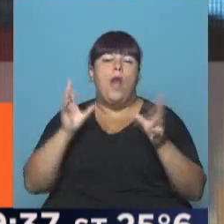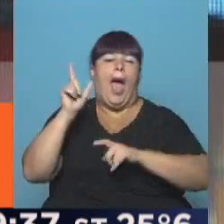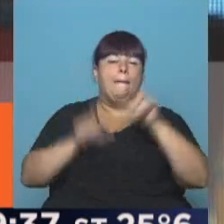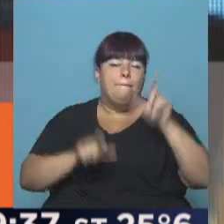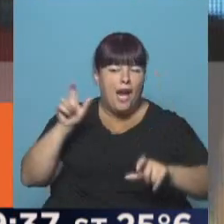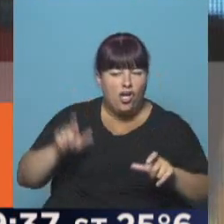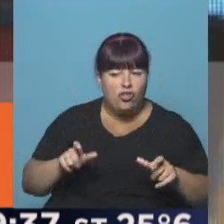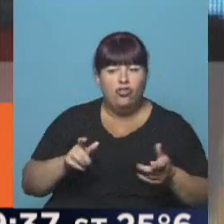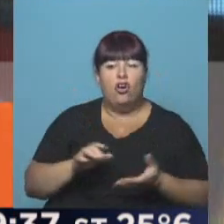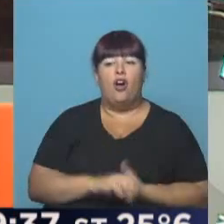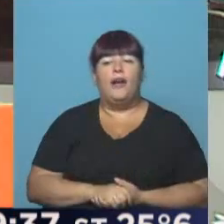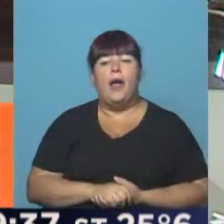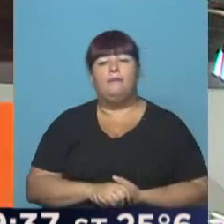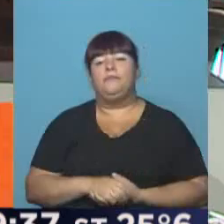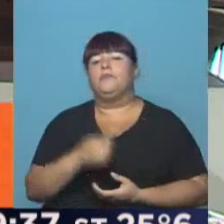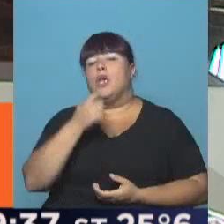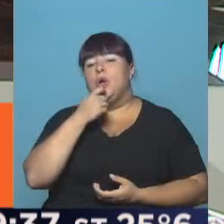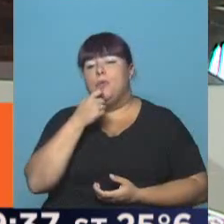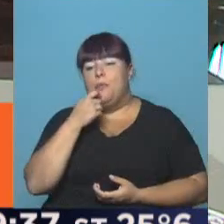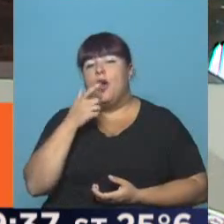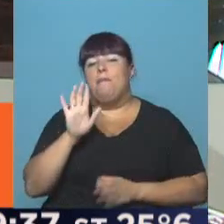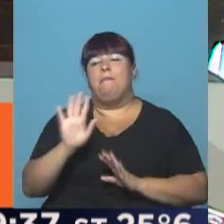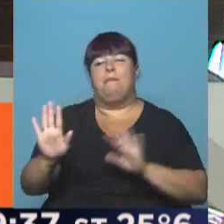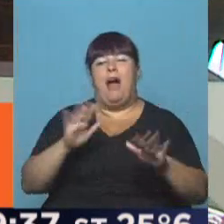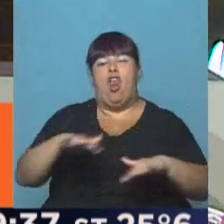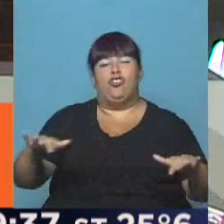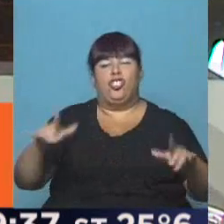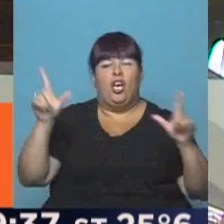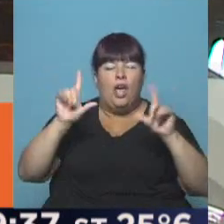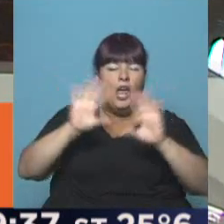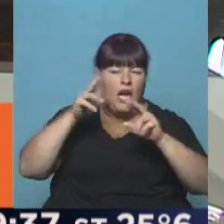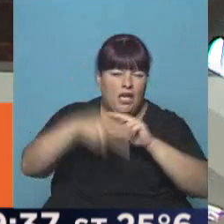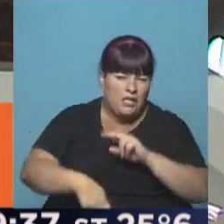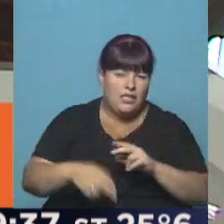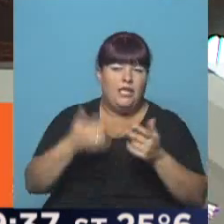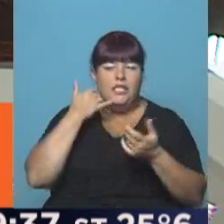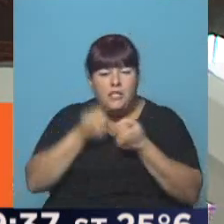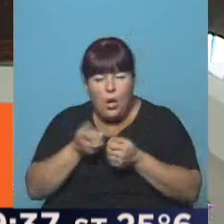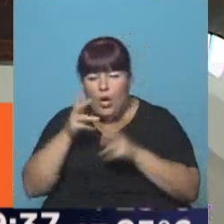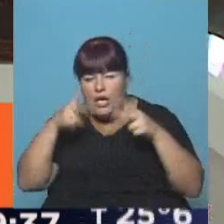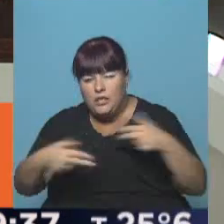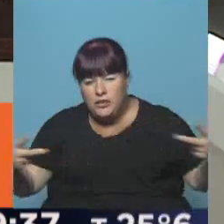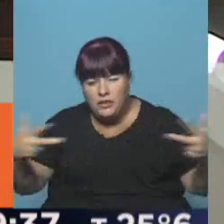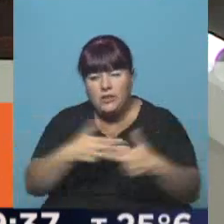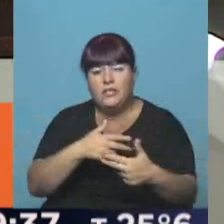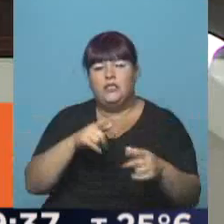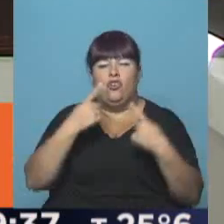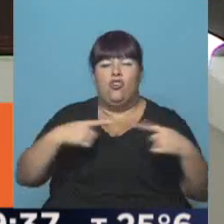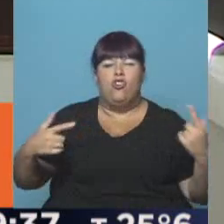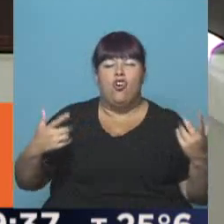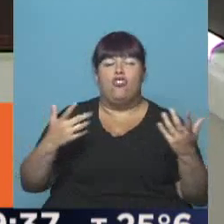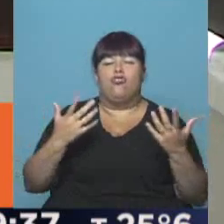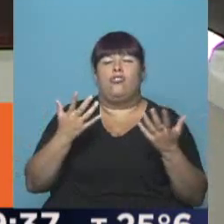gente que para alejar un poco los chicos de la pantalla del teléfono de todo lo que